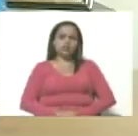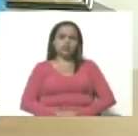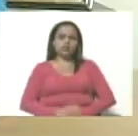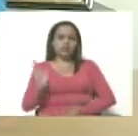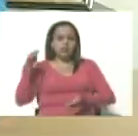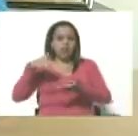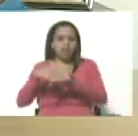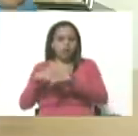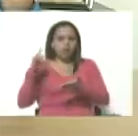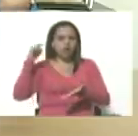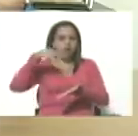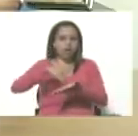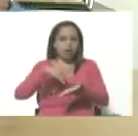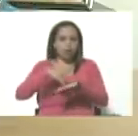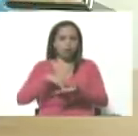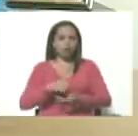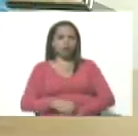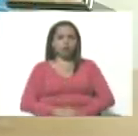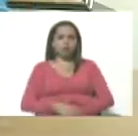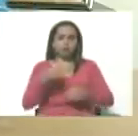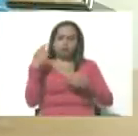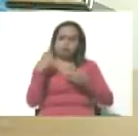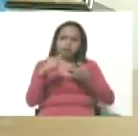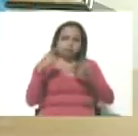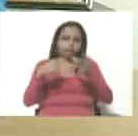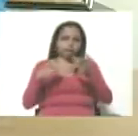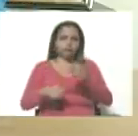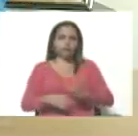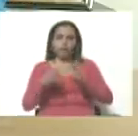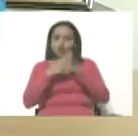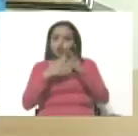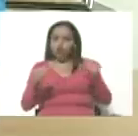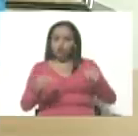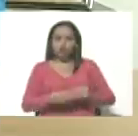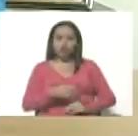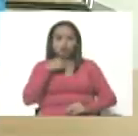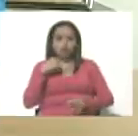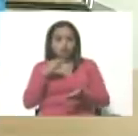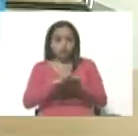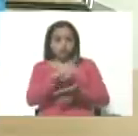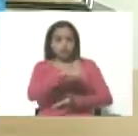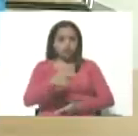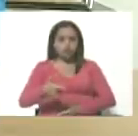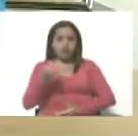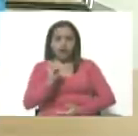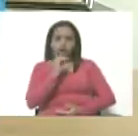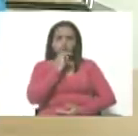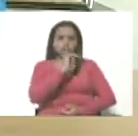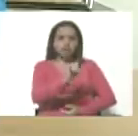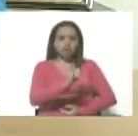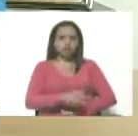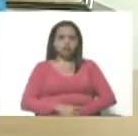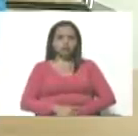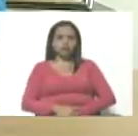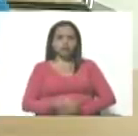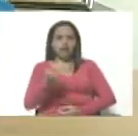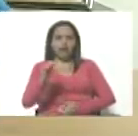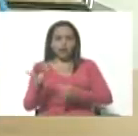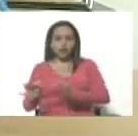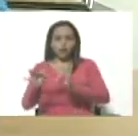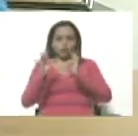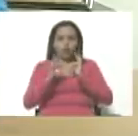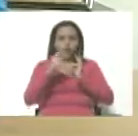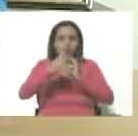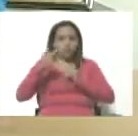Aragua, Carabobo, Carora. Todos estos fallecidos que hemos reportado son contagios directos